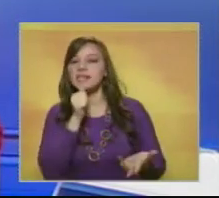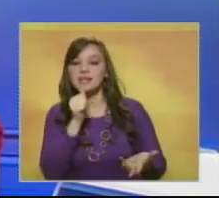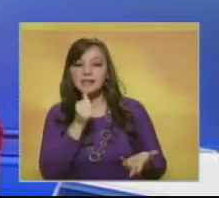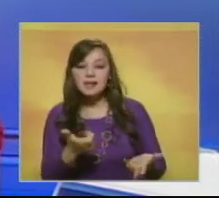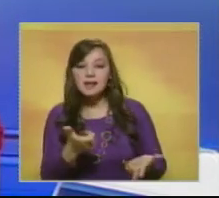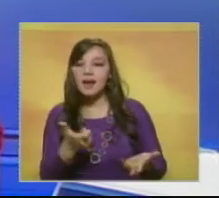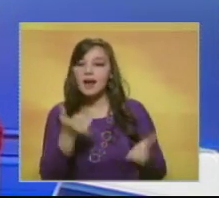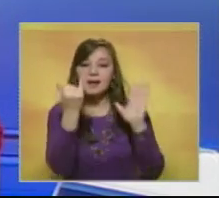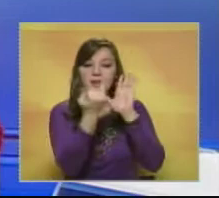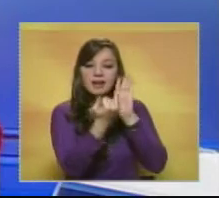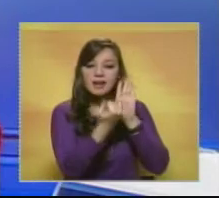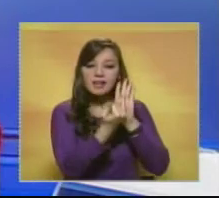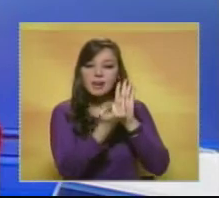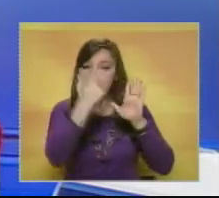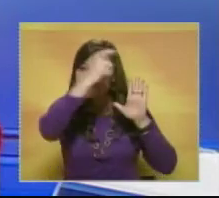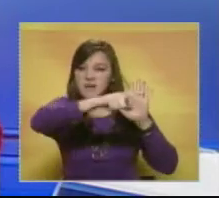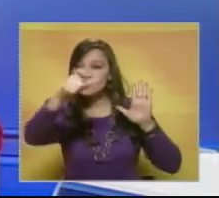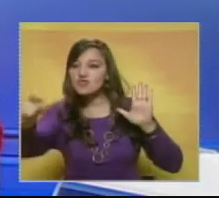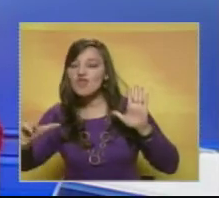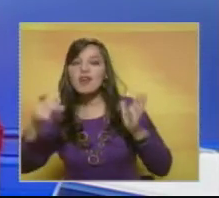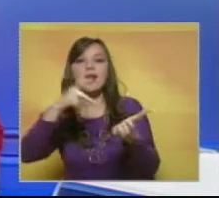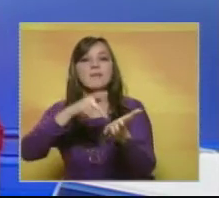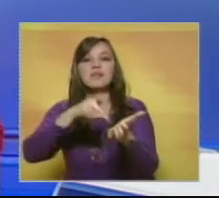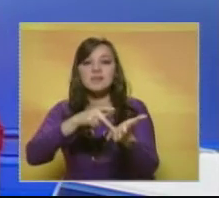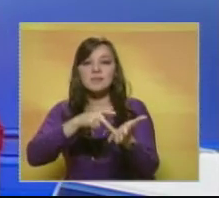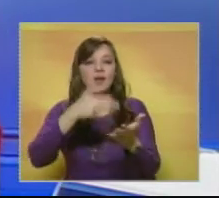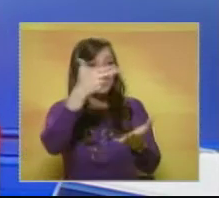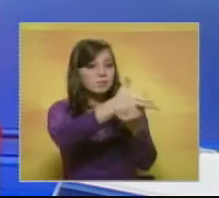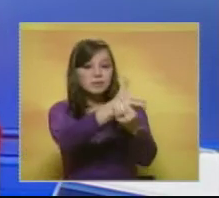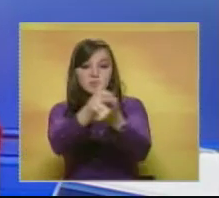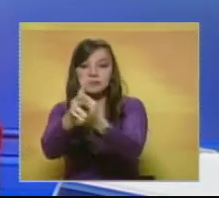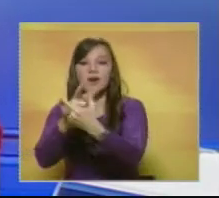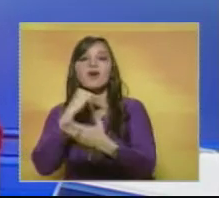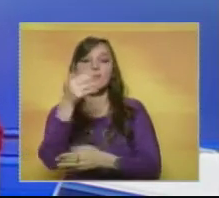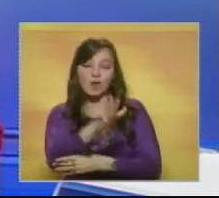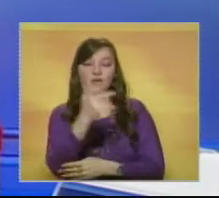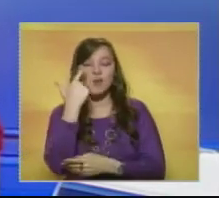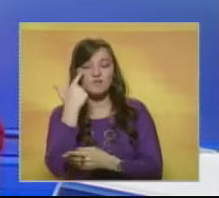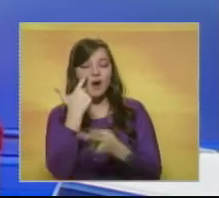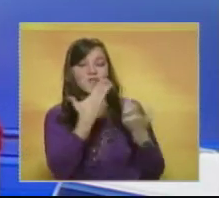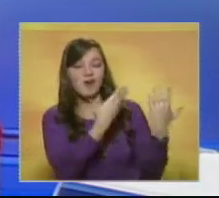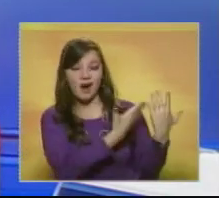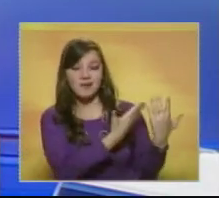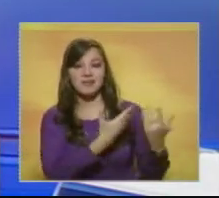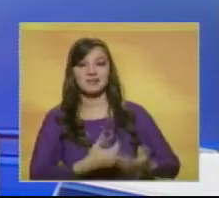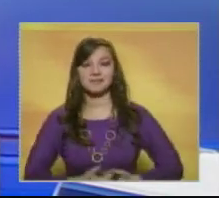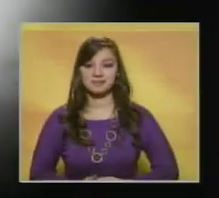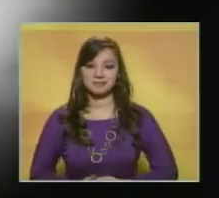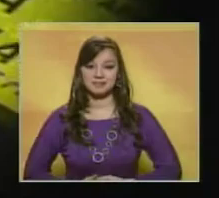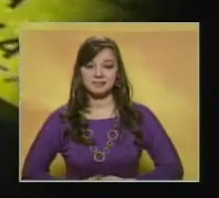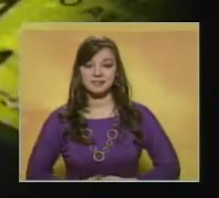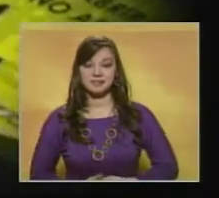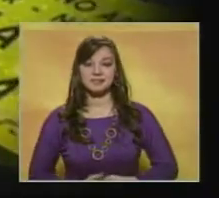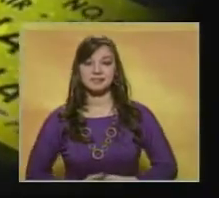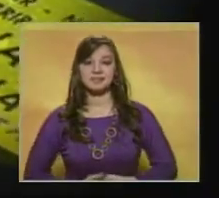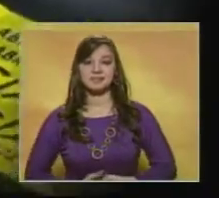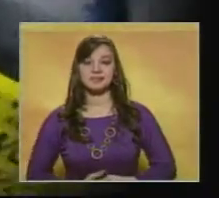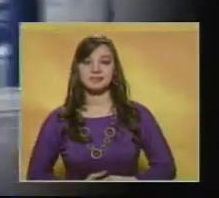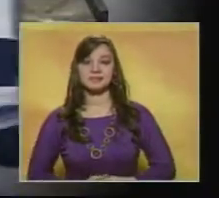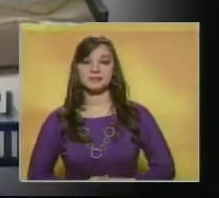la identidad de individuos que hayan participado en hechos delictivos. Victoria Joseph nos cuenta más.